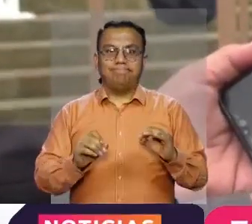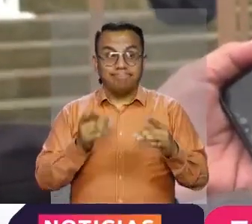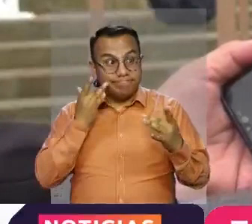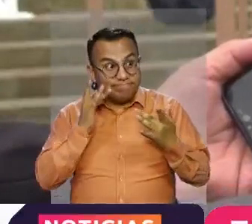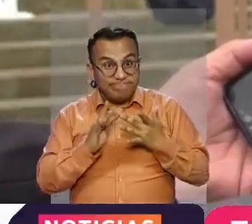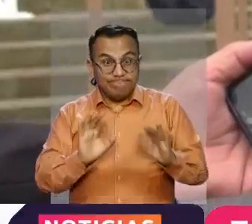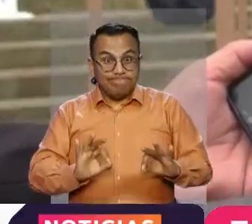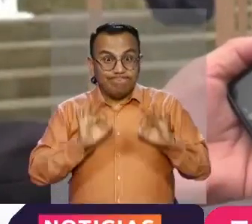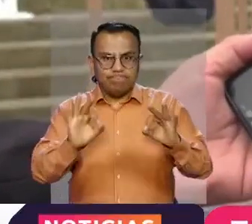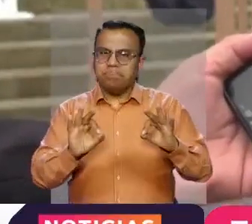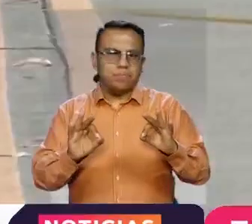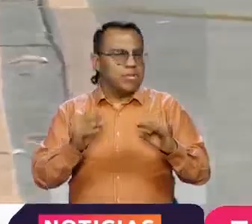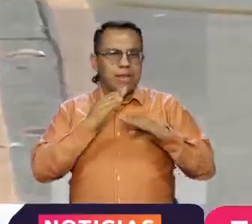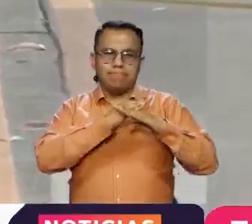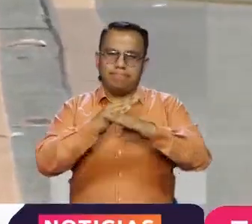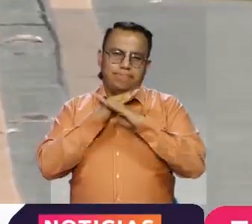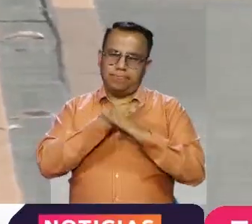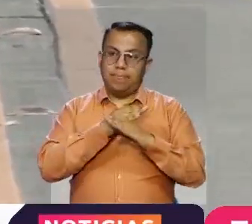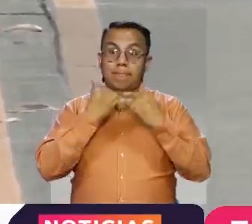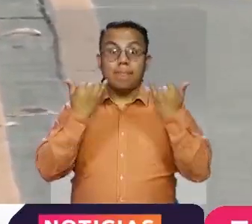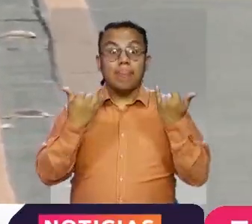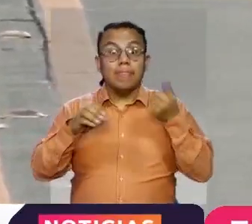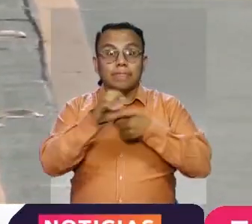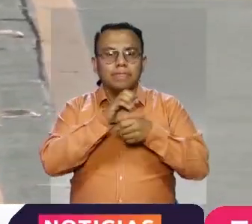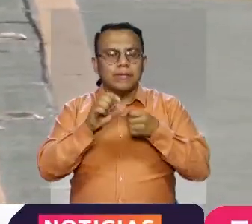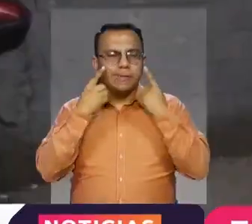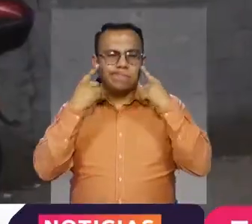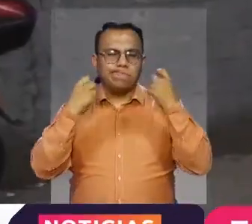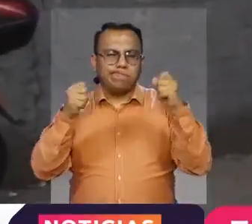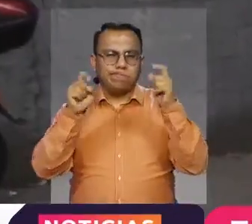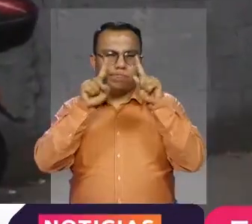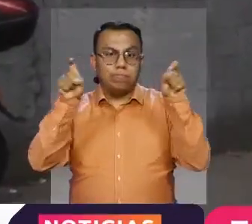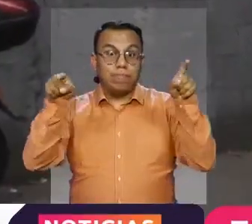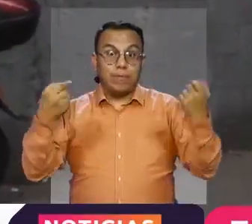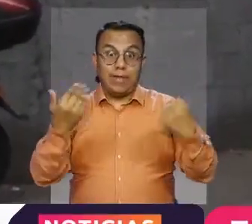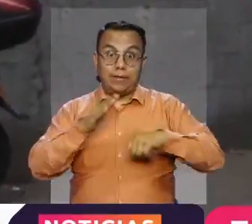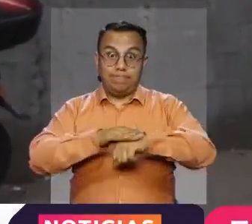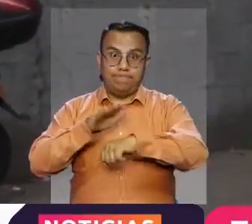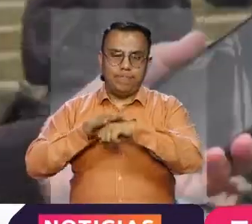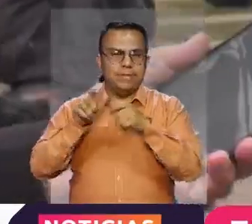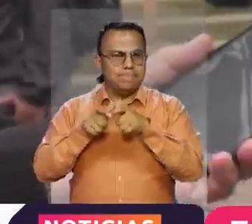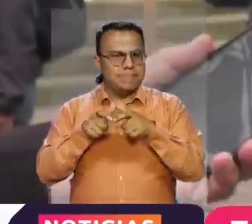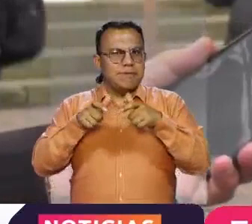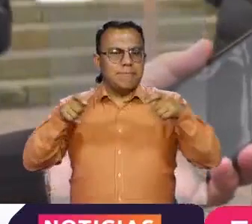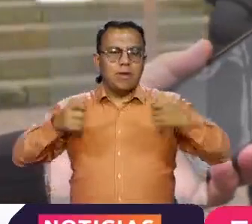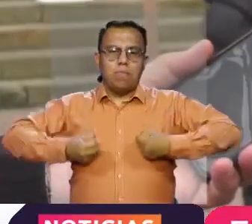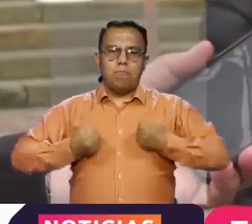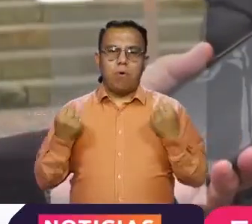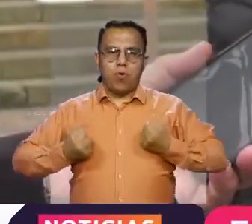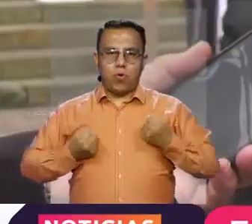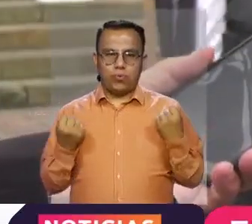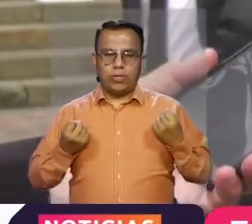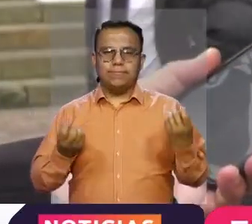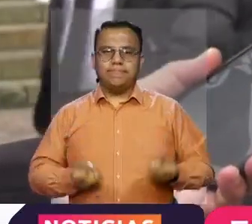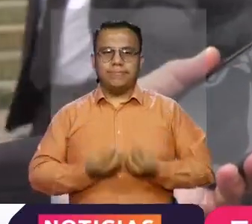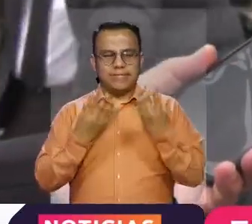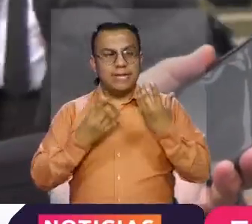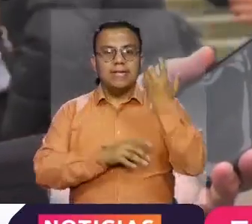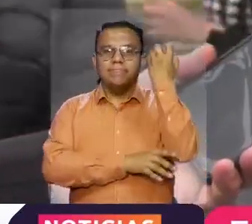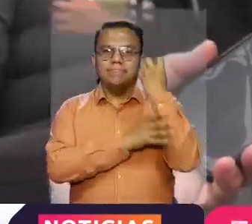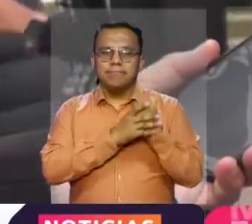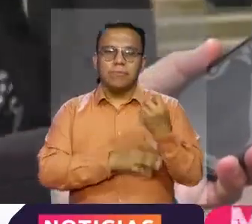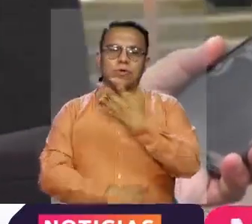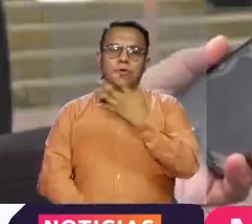que realmente no les protege. En la capital la cifra preocupa, pues según indican, va en aumento. Bogotá lleva deploradas